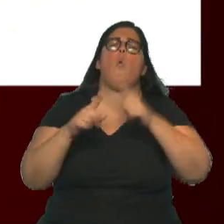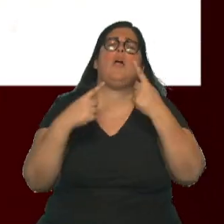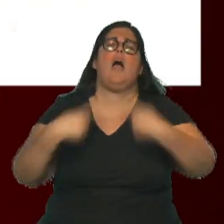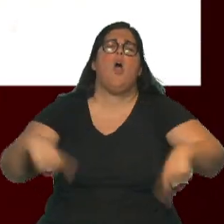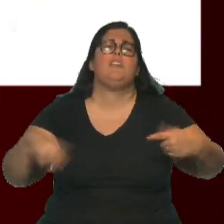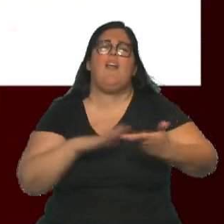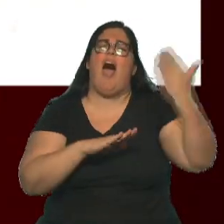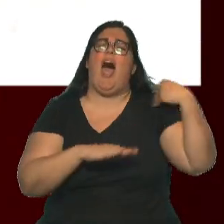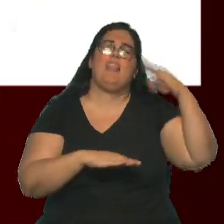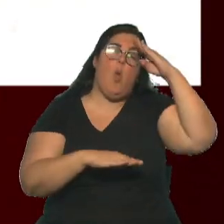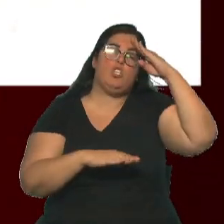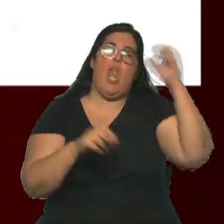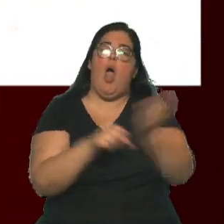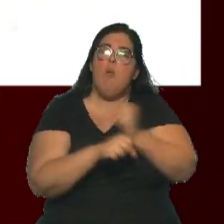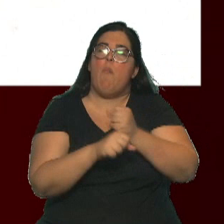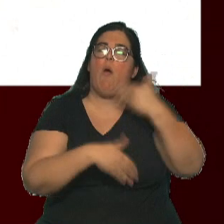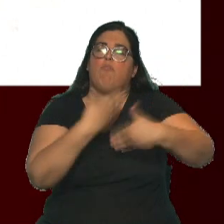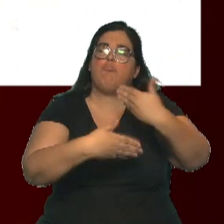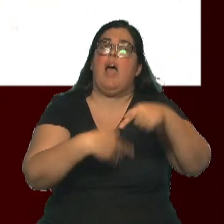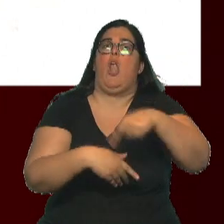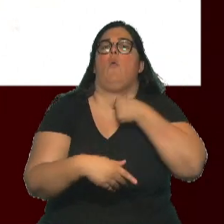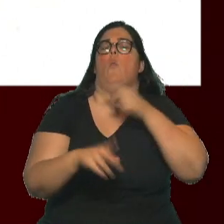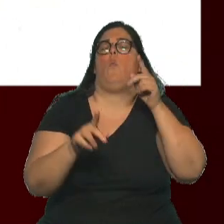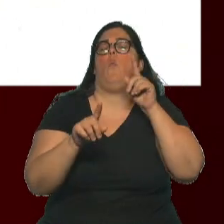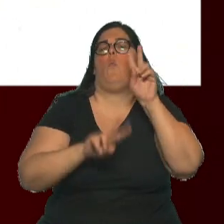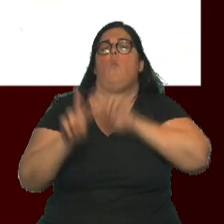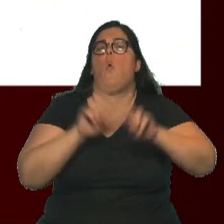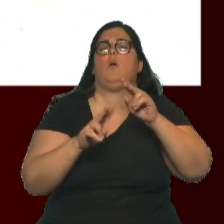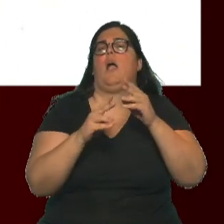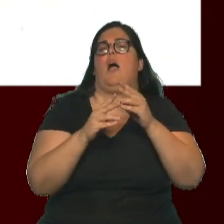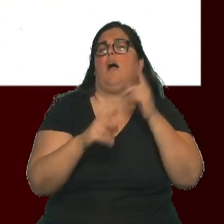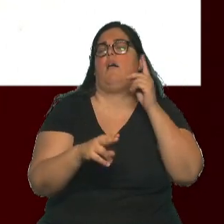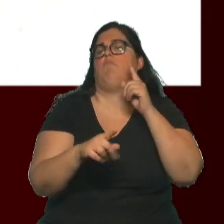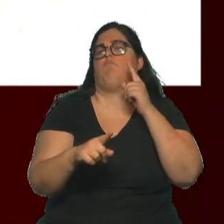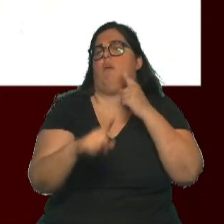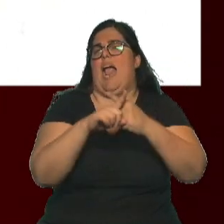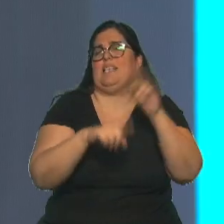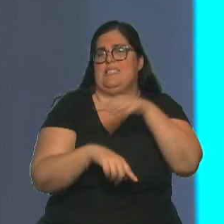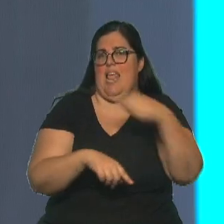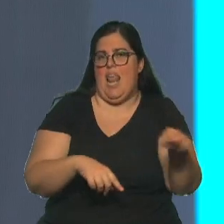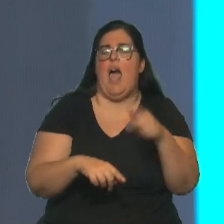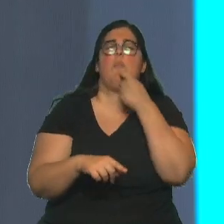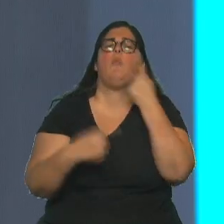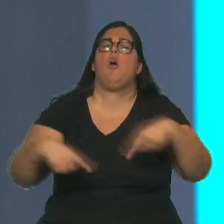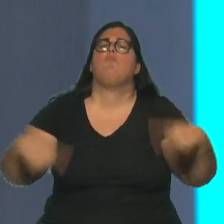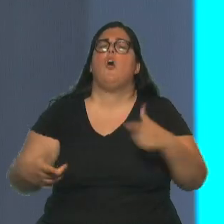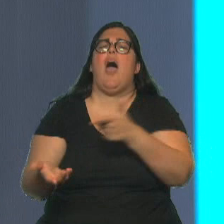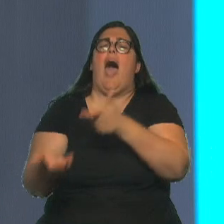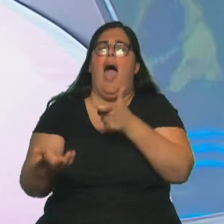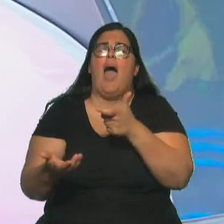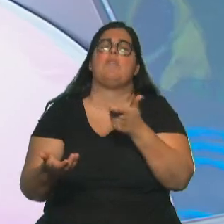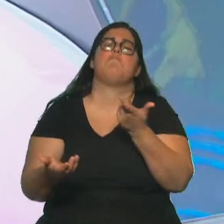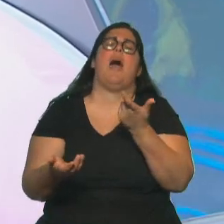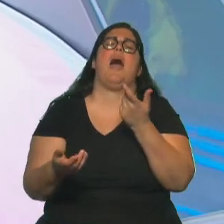cuestiones que había llevado adelante Bolsonaro y que había sido un crítico muy fuerte Lula, ¿no? Lo que tiene que ver con la tenencia de armas, también con el Fondo